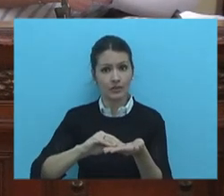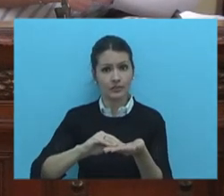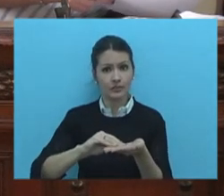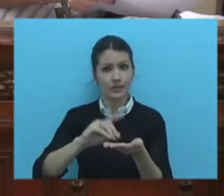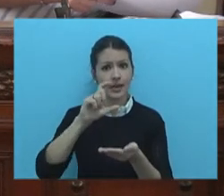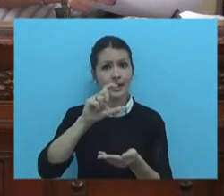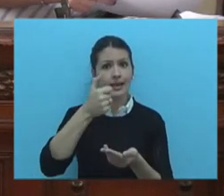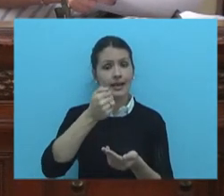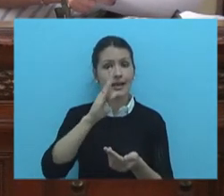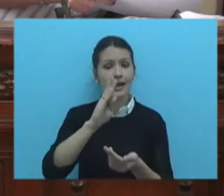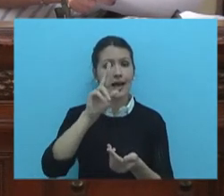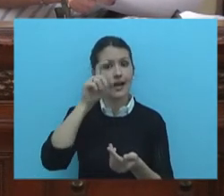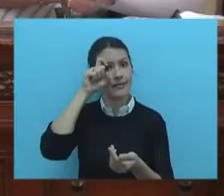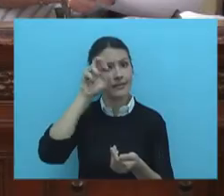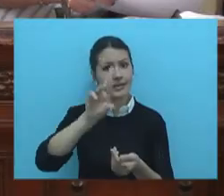Cabrera.